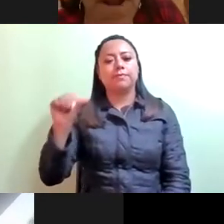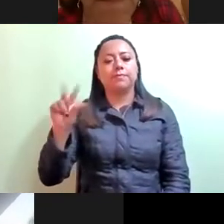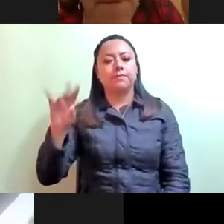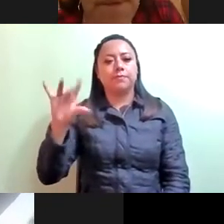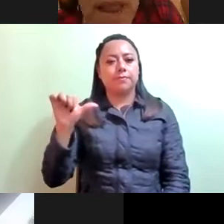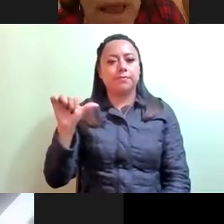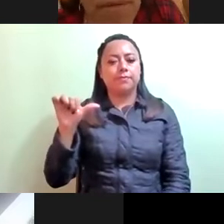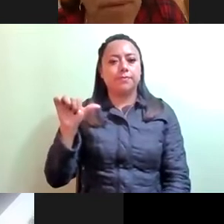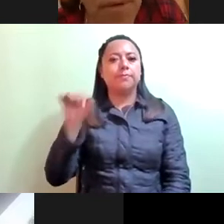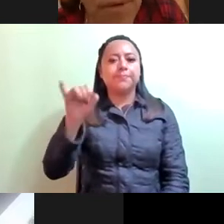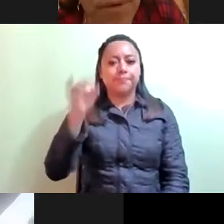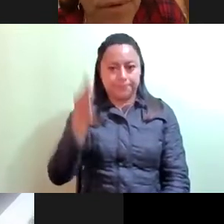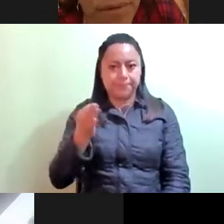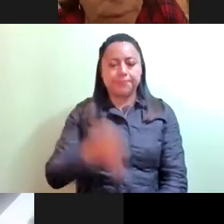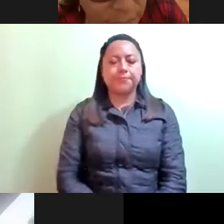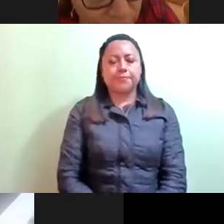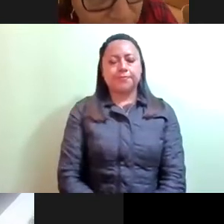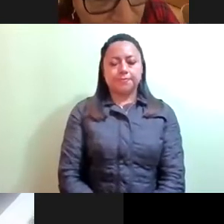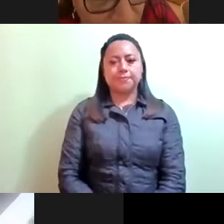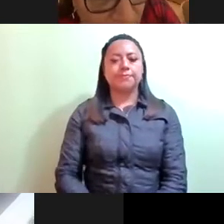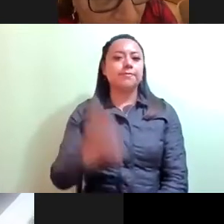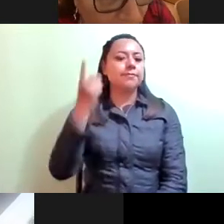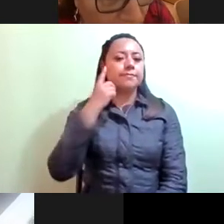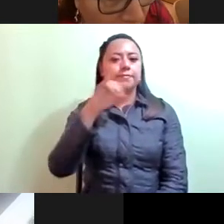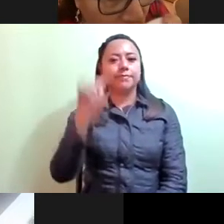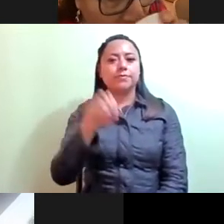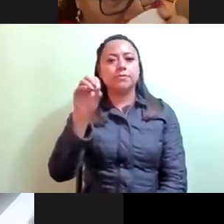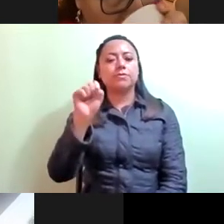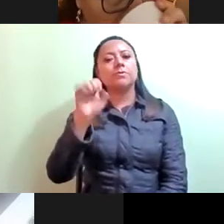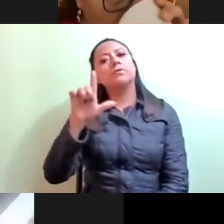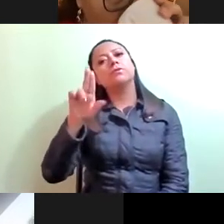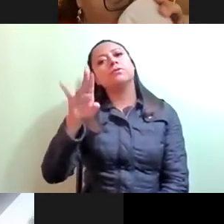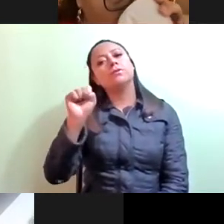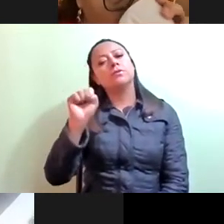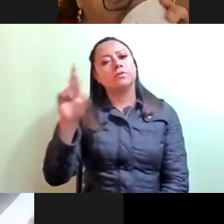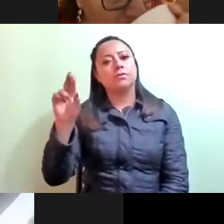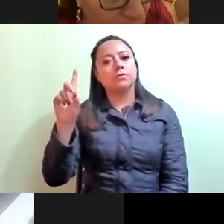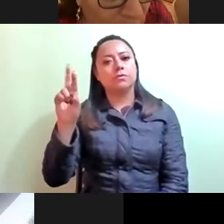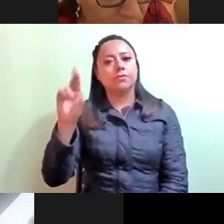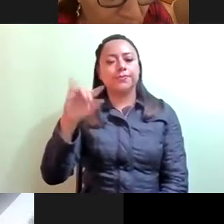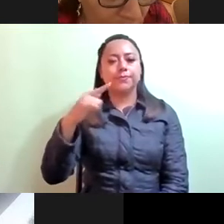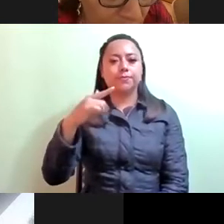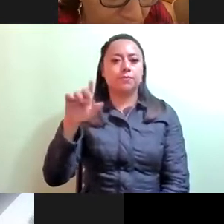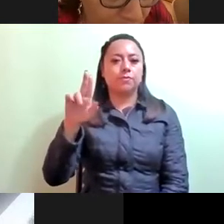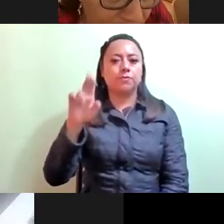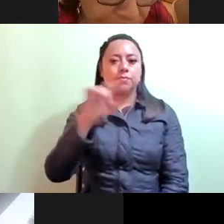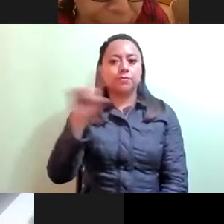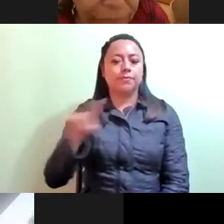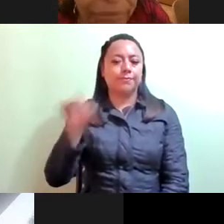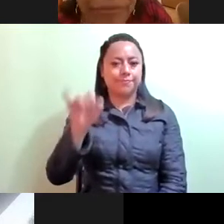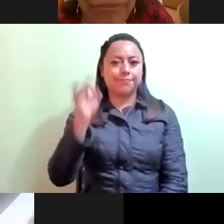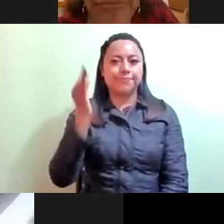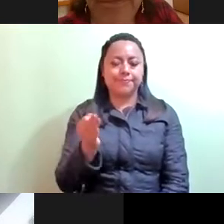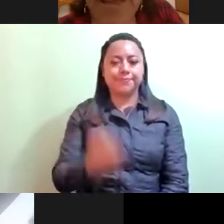Marta Ávila, a favor. Diputado José Luis Rodríguez Díaz de León. José Luis Rodríguez Díaz de León, a favor.